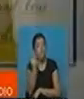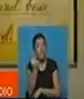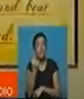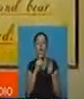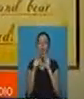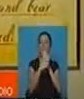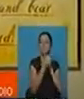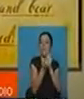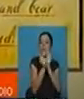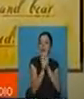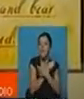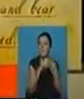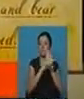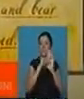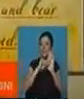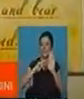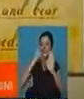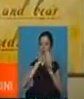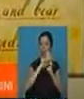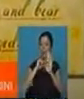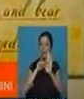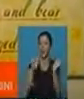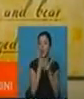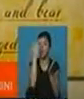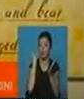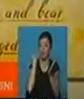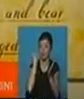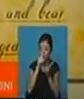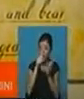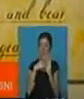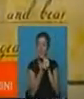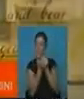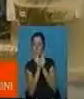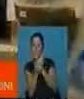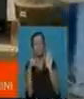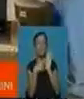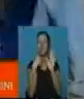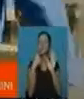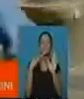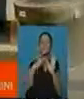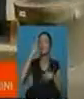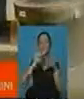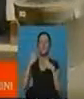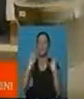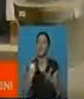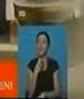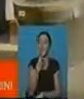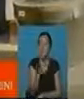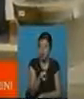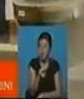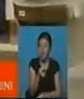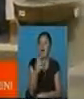de restricción a la segunda enmienda de la Constitución estadounidense que autoriza a cualquier ciudadano a portar